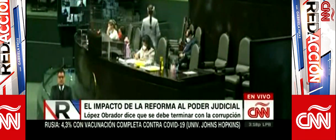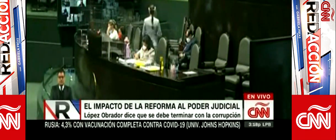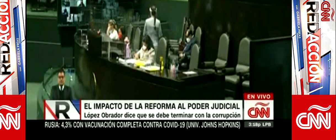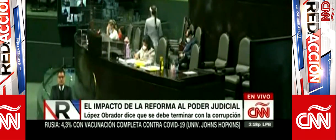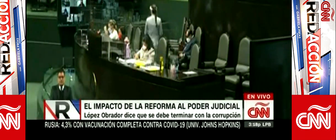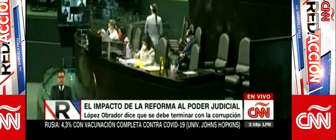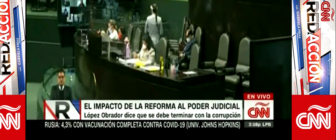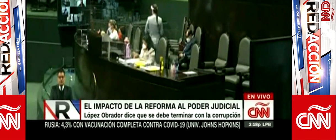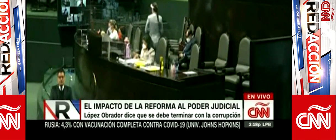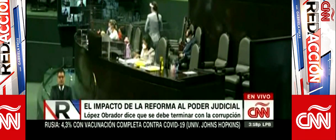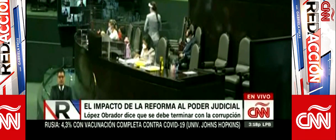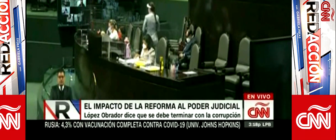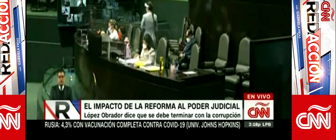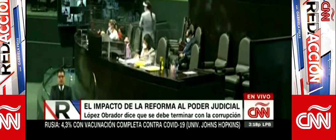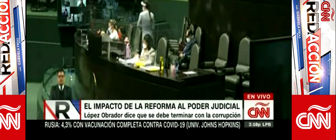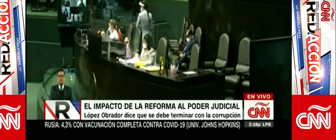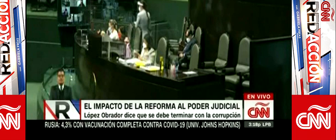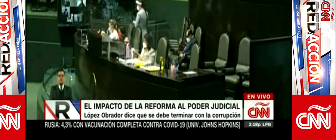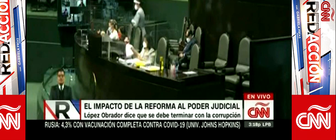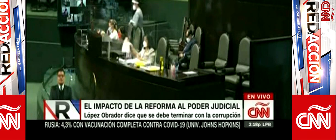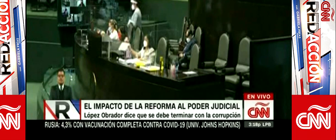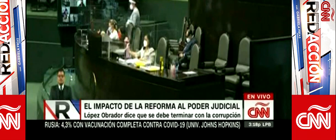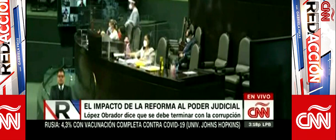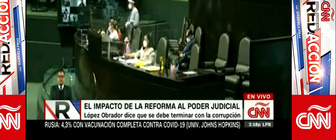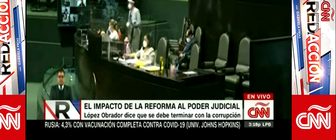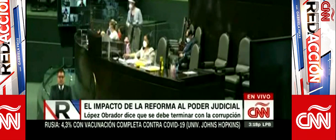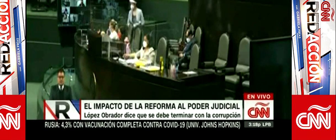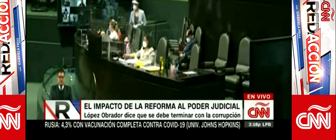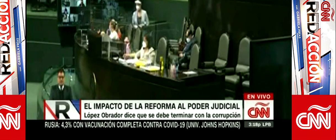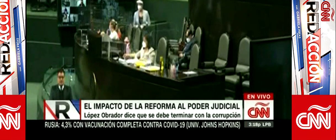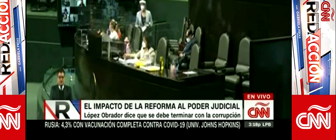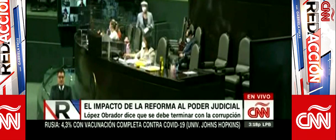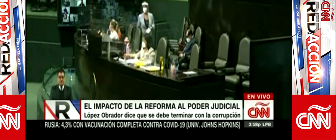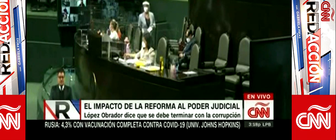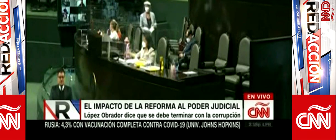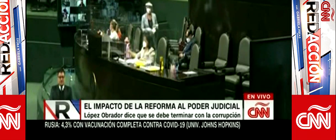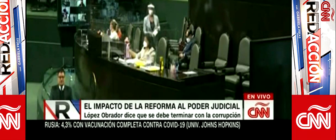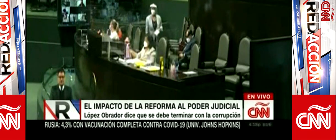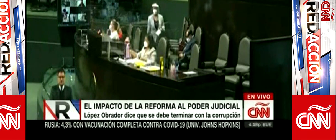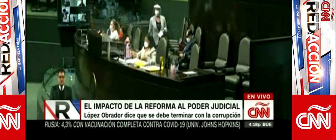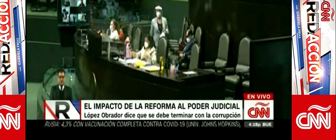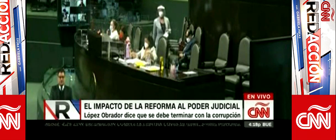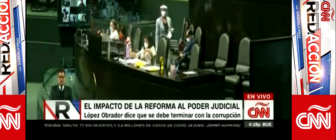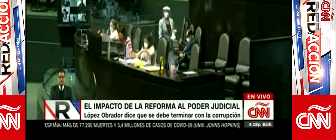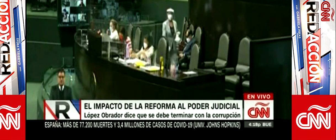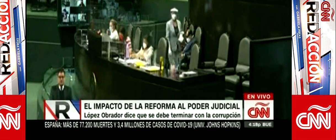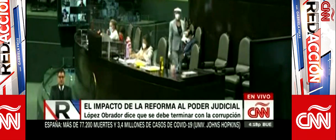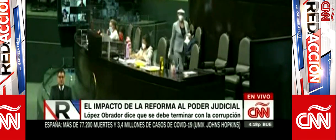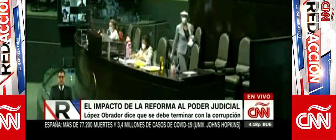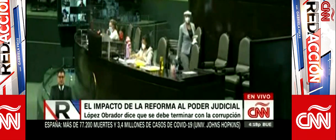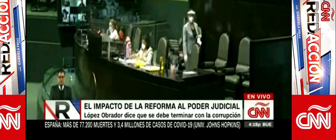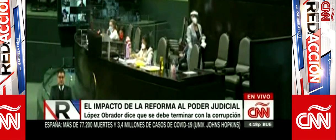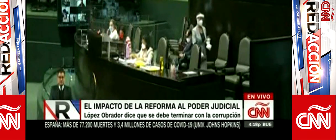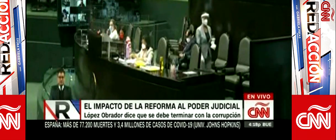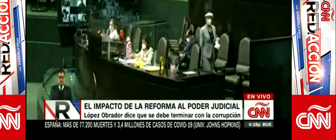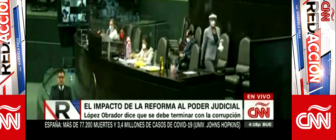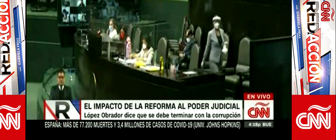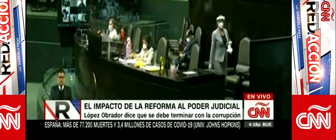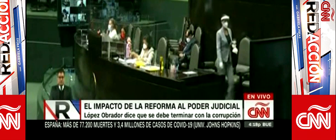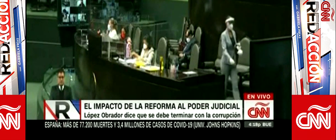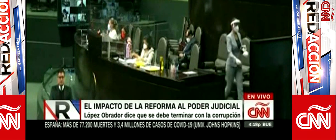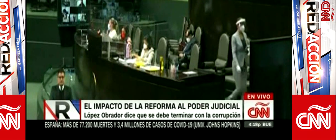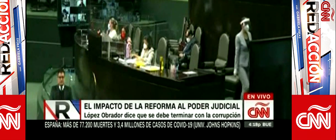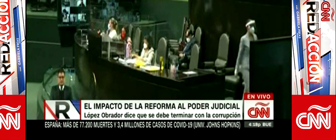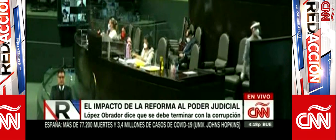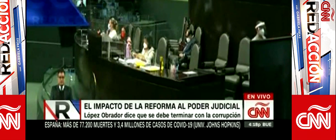viola el artículo 97 de la Constitución. El presidente, que es el Poder Ejecutivo, dice que no. Vamos a escuchar a Andrés Manuel López Obrador.